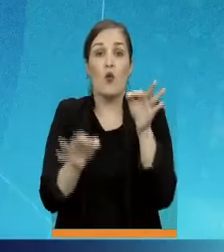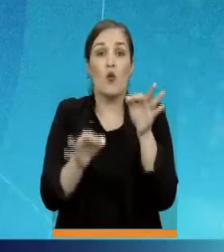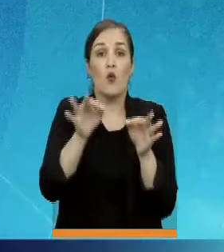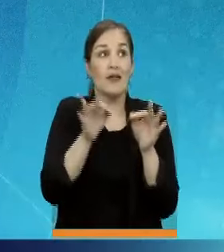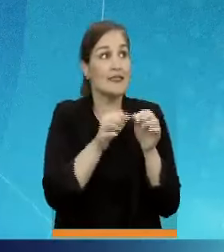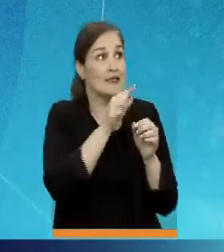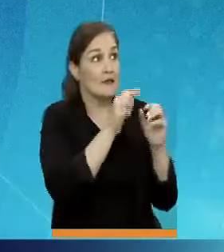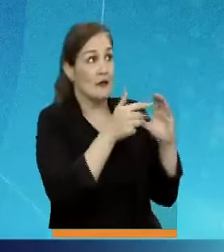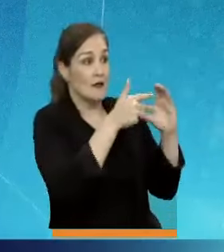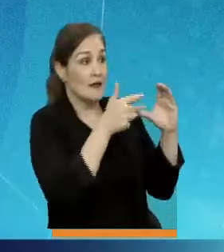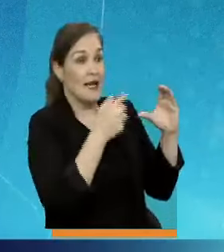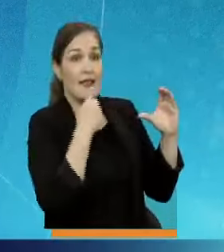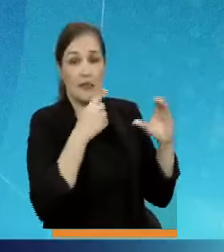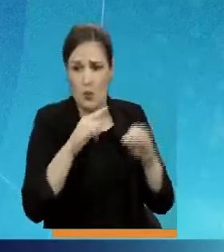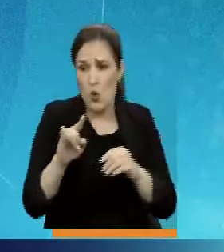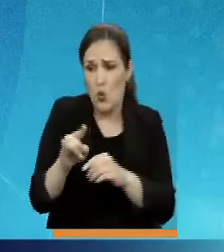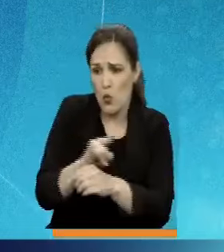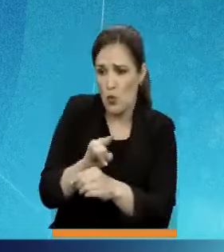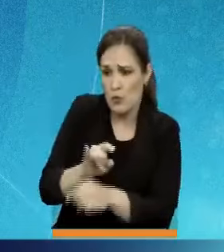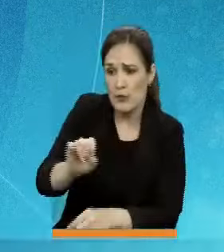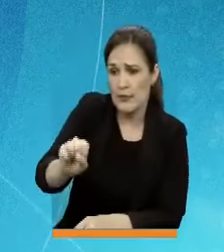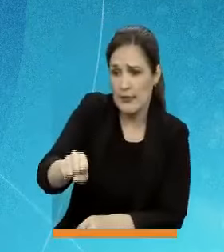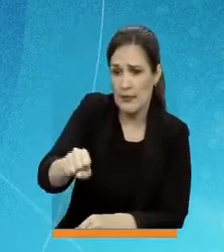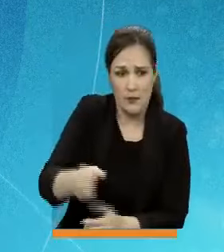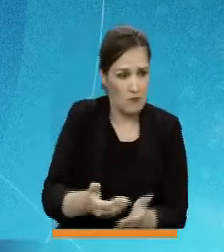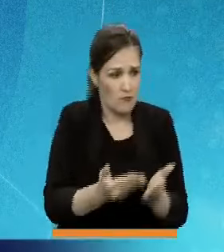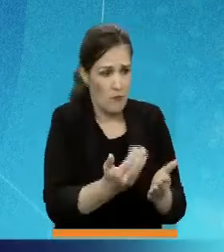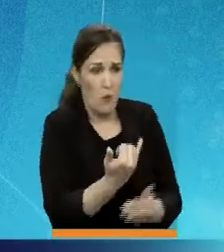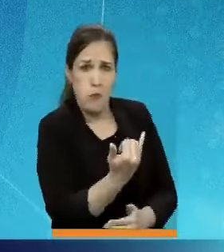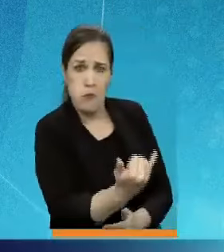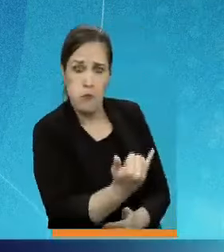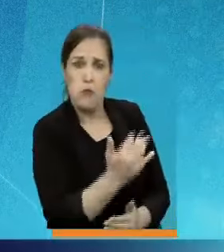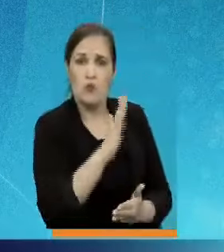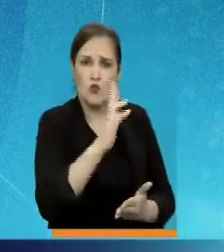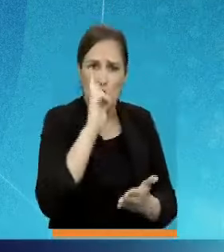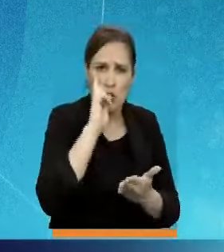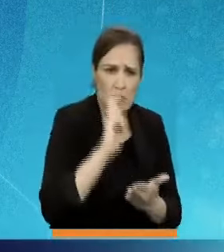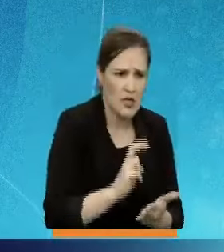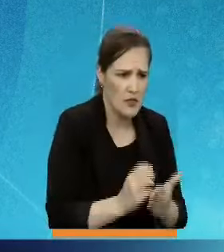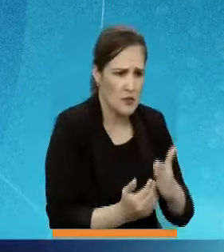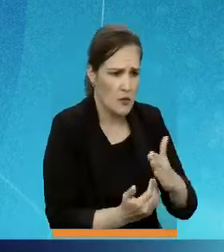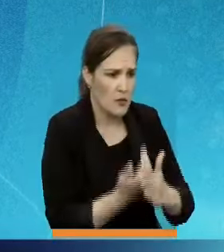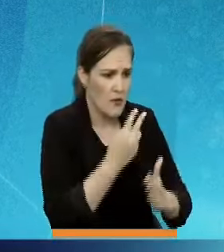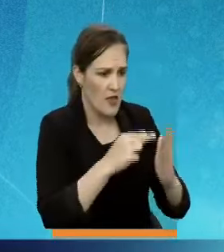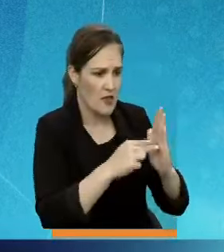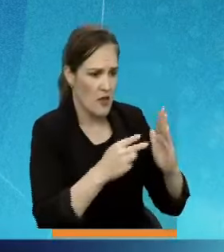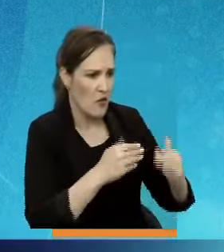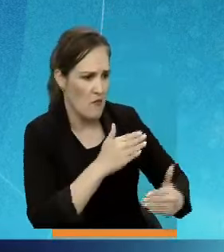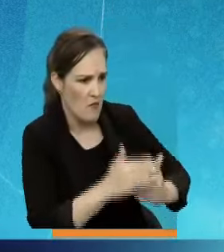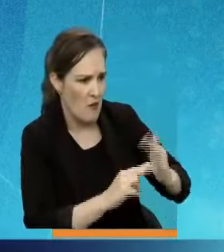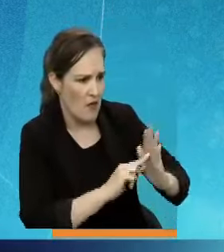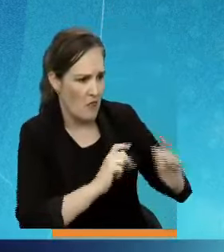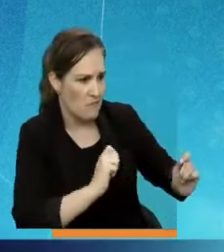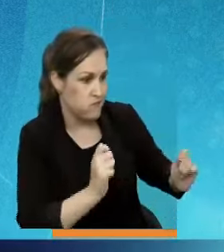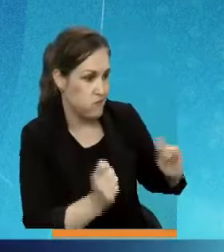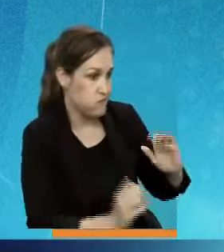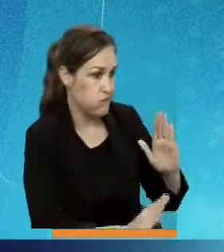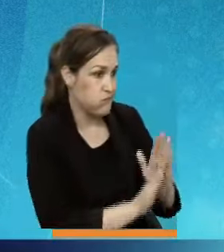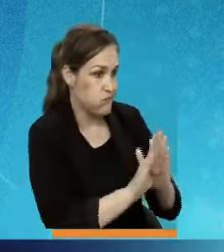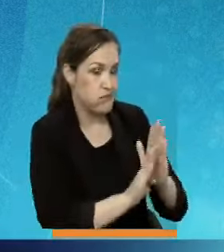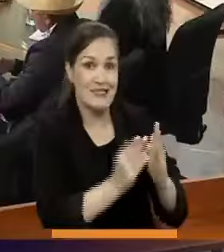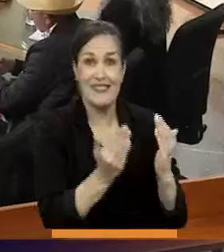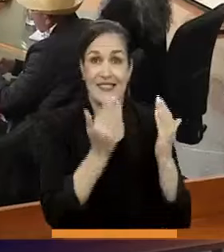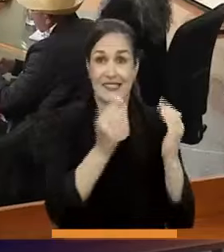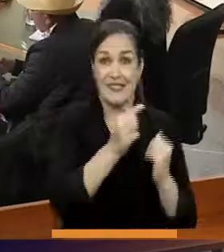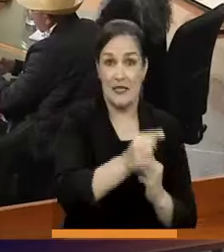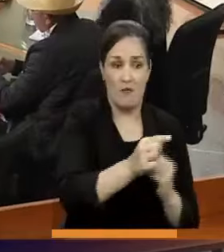utilizarse los medios electrónicos y los avances de la ciencia porque los hechos vienen a ser utilizados luego por el